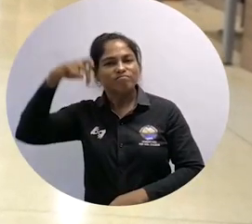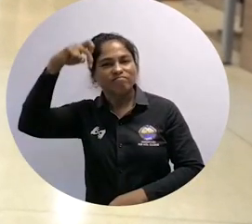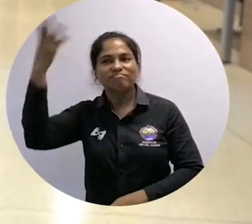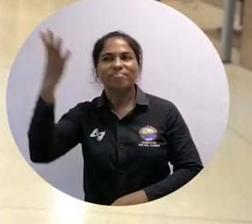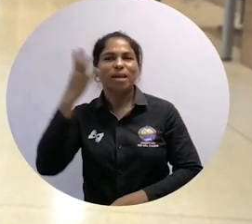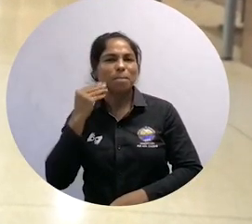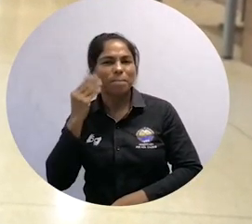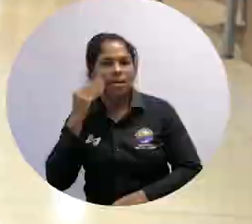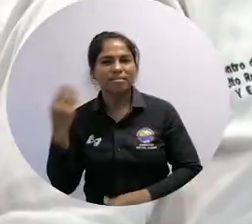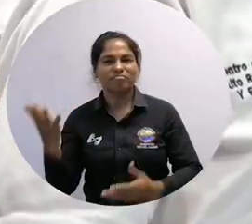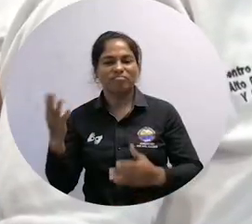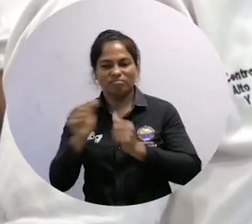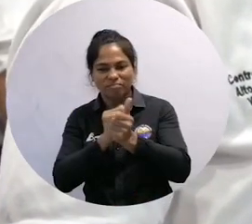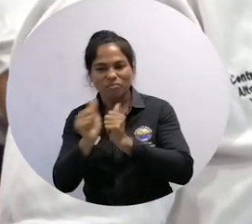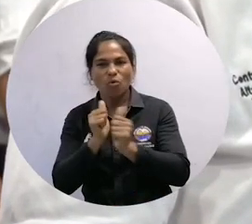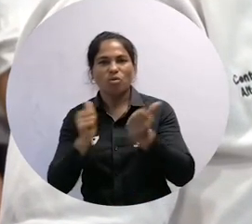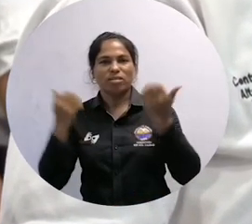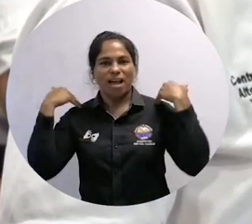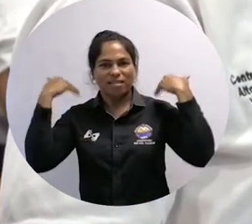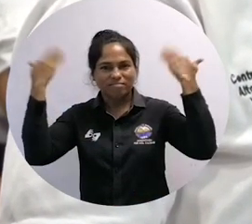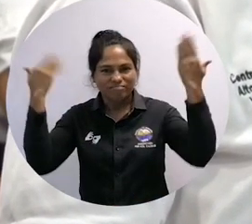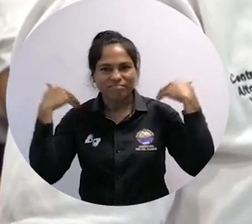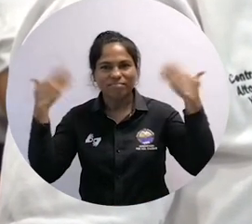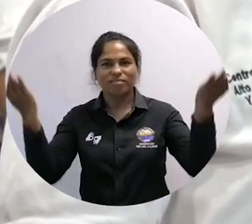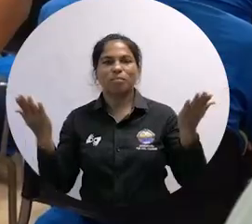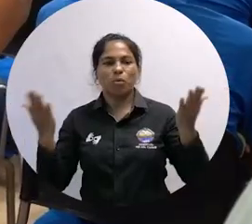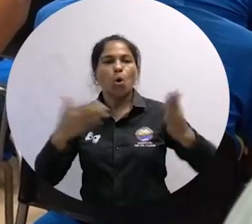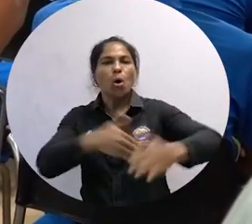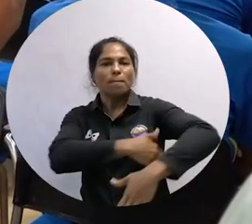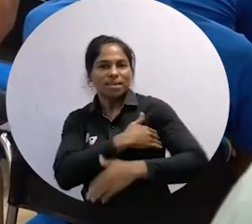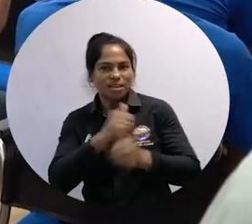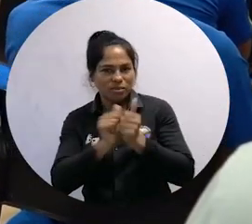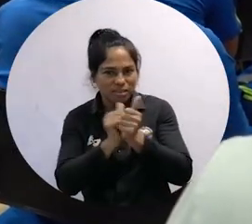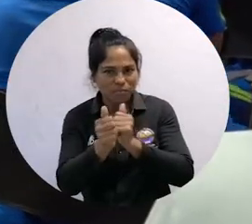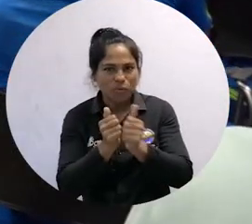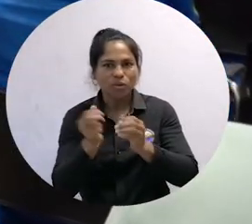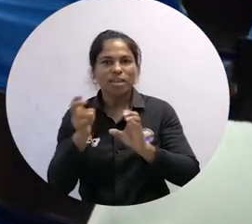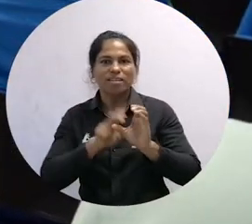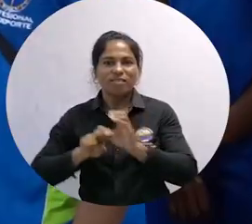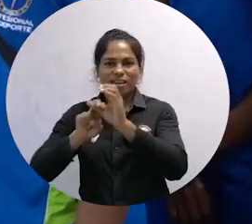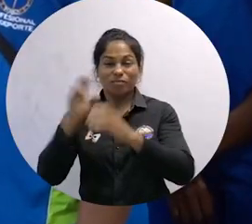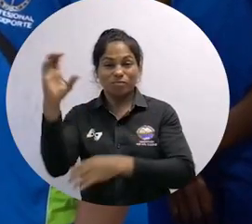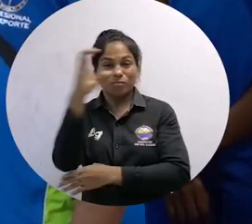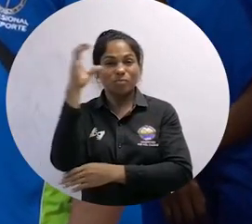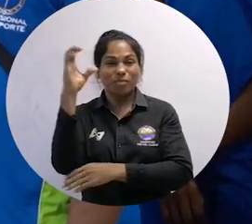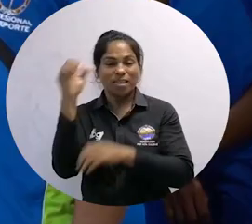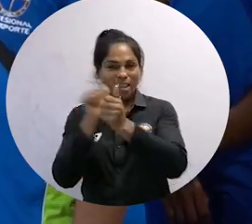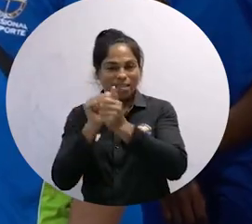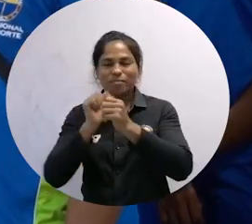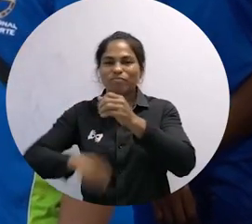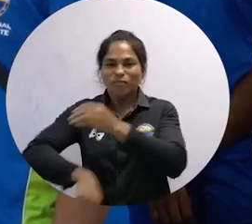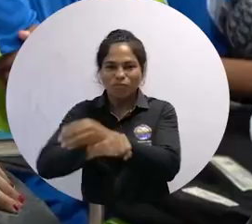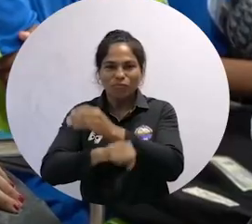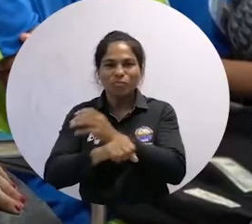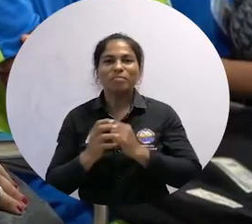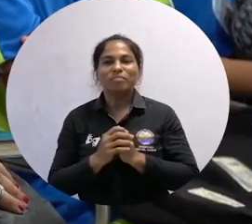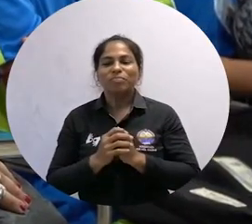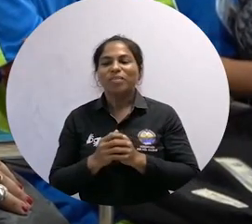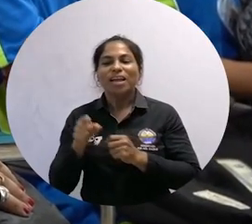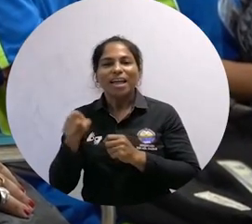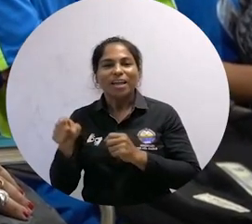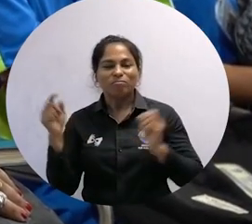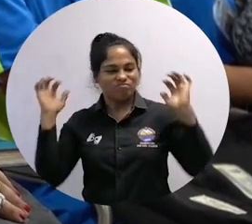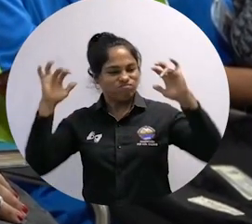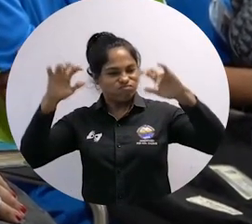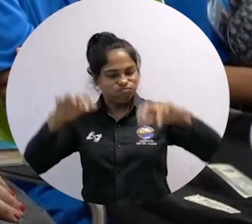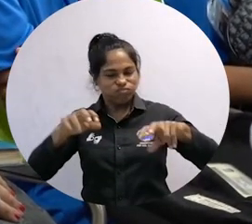expertos en alto rendimiento, miembros de estamentos como el Ministerio del Deporte y la Federación Colombiana de Fútbol, se dieron cita en este evento abierto